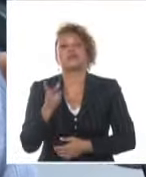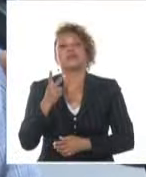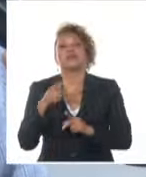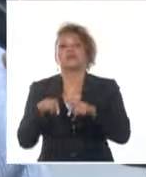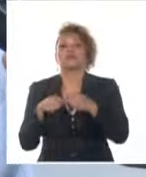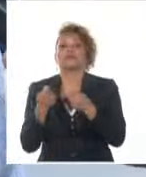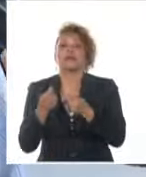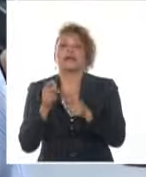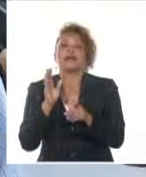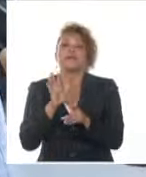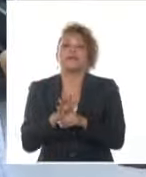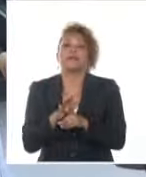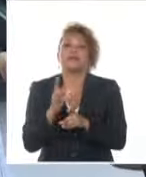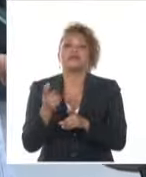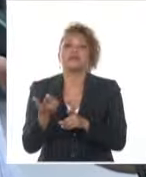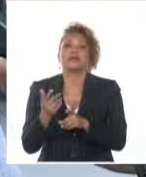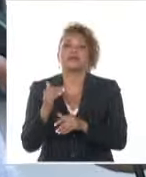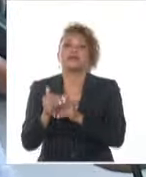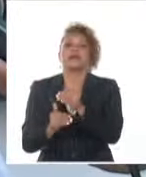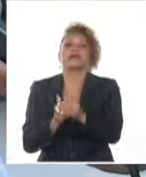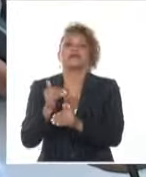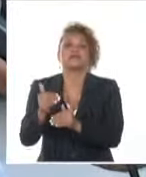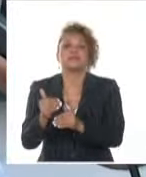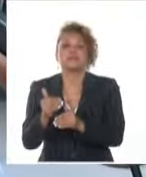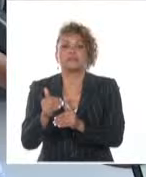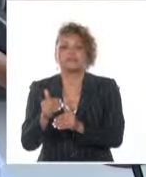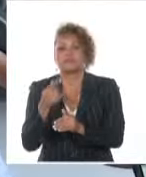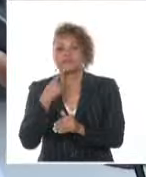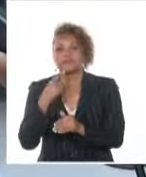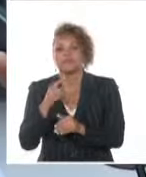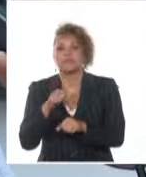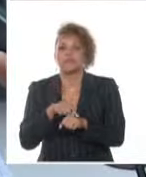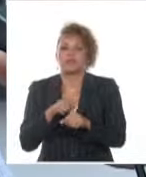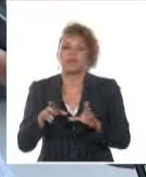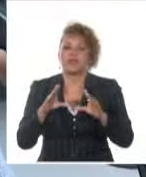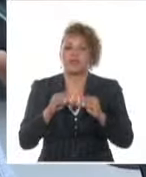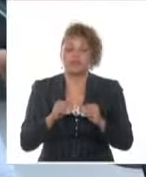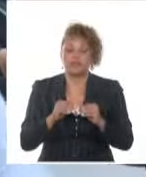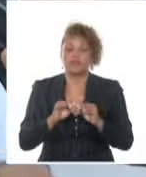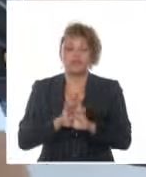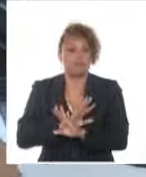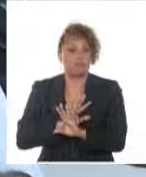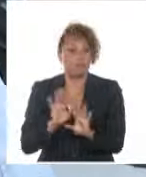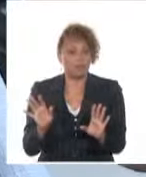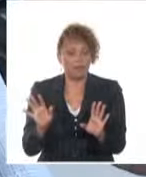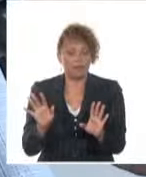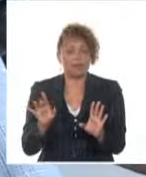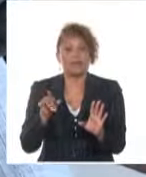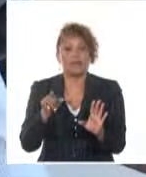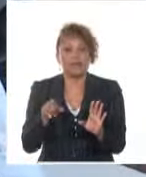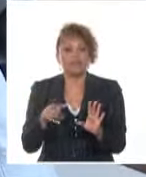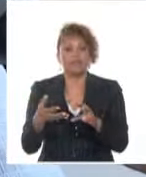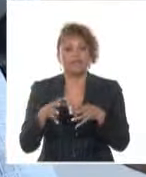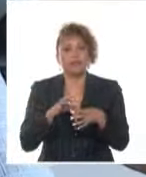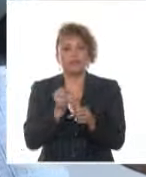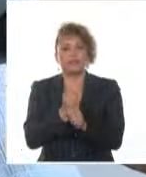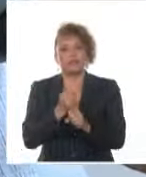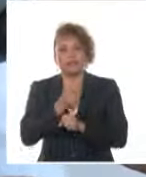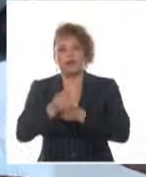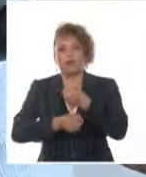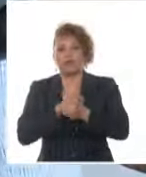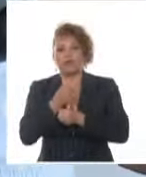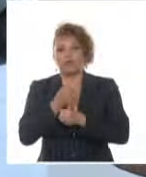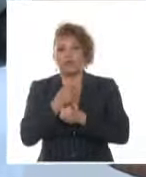entrar, o se estima que entren ya para la hora de la máxima demanda. Y con esa disponibilidad, con la estrategia que expliqué de utilizar la generación